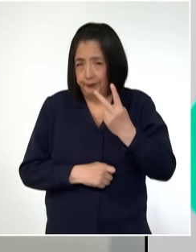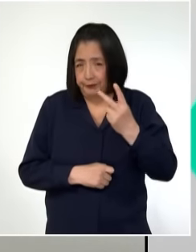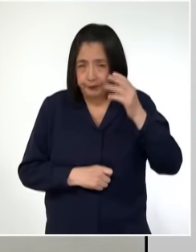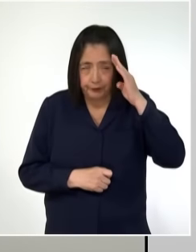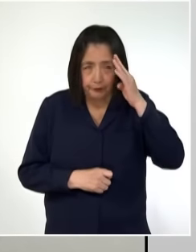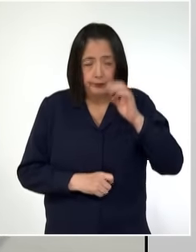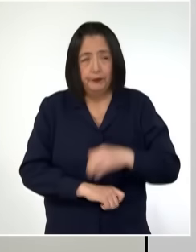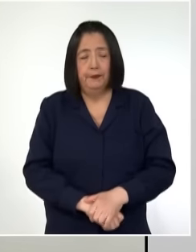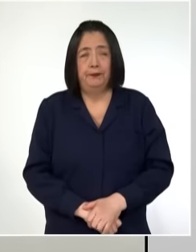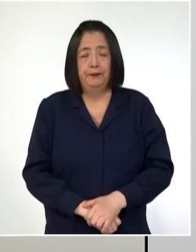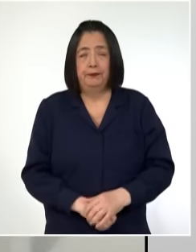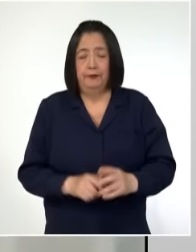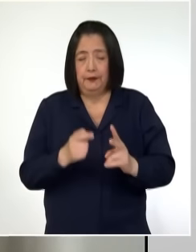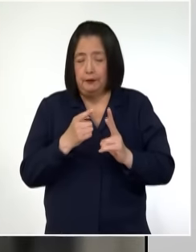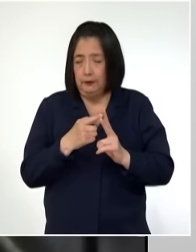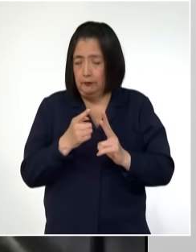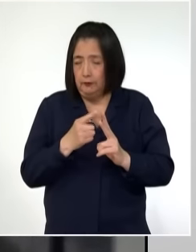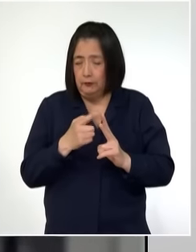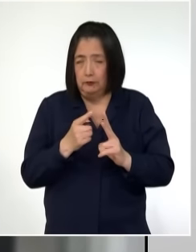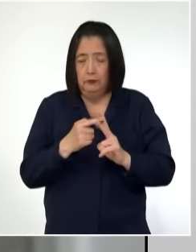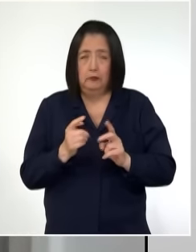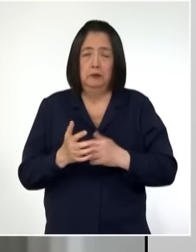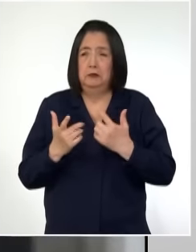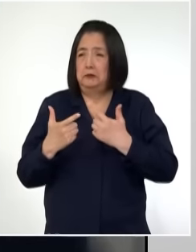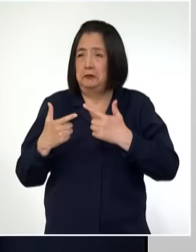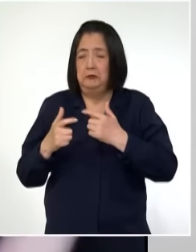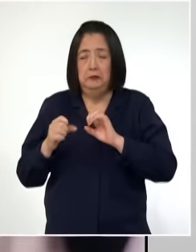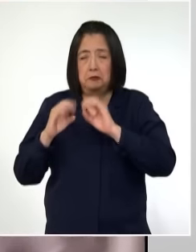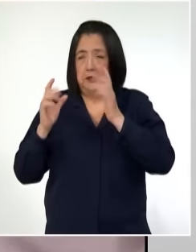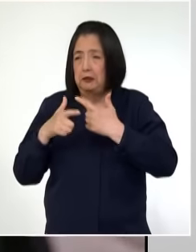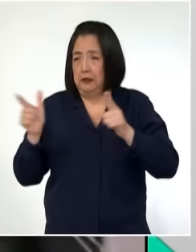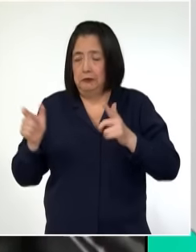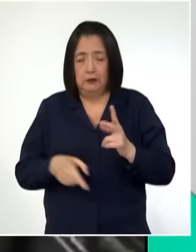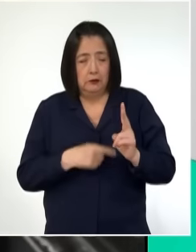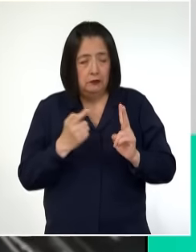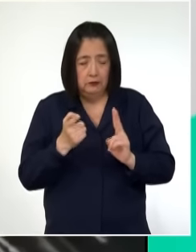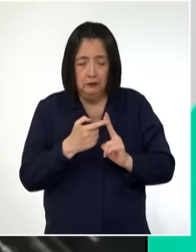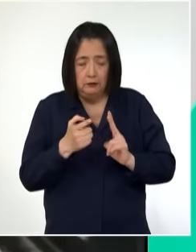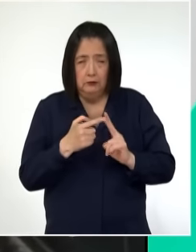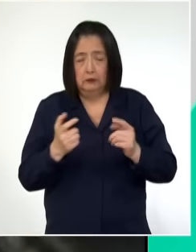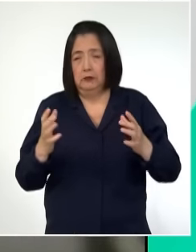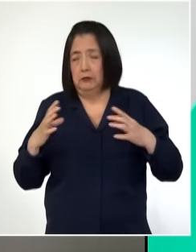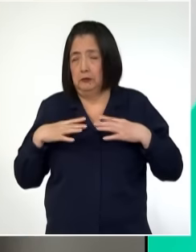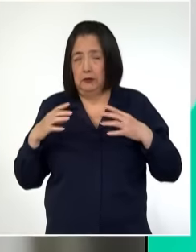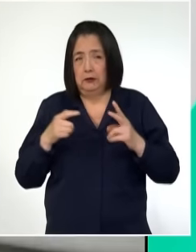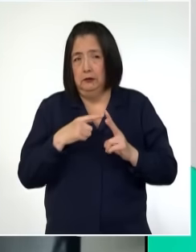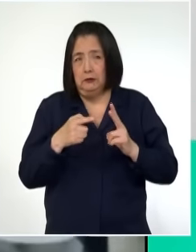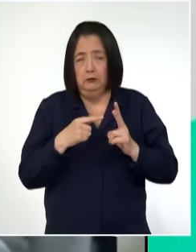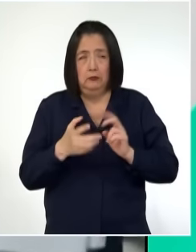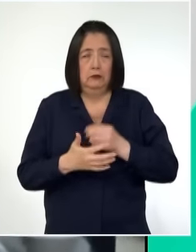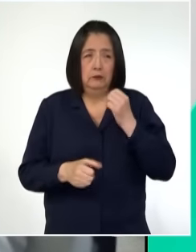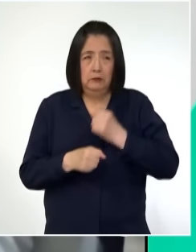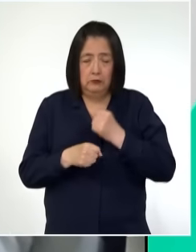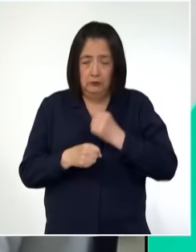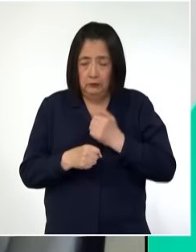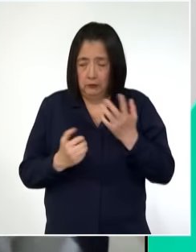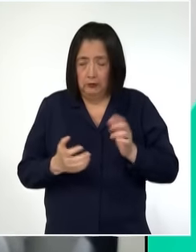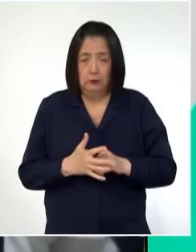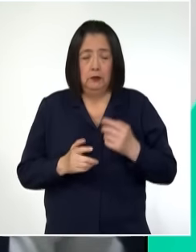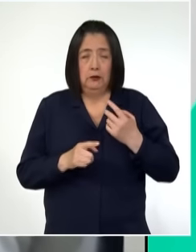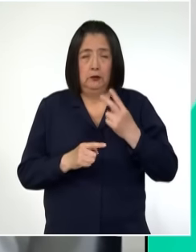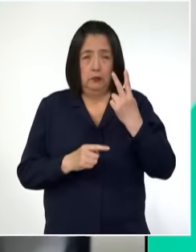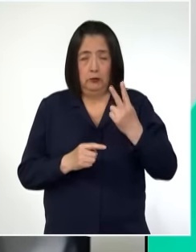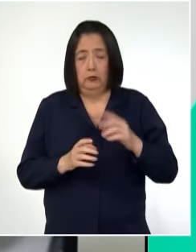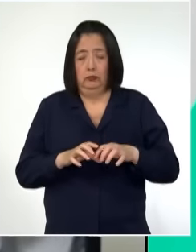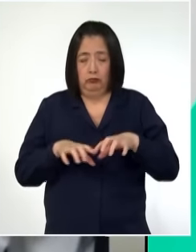efectivos policiales, uno que se encontraba en situación de franco y el otro se encontraba de vacaciones. Trabajan en dos unidades